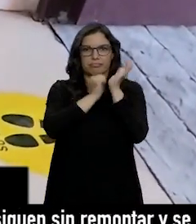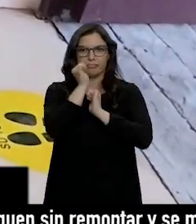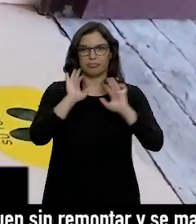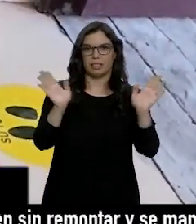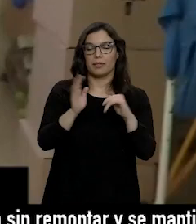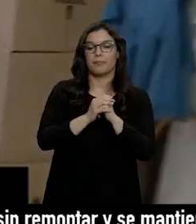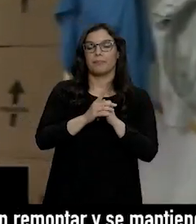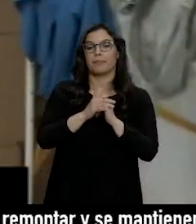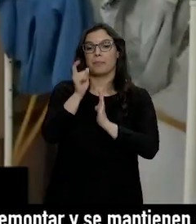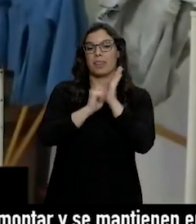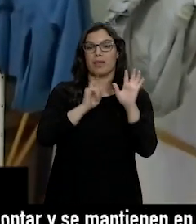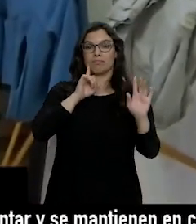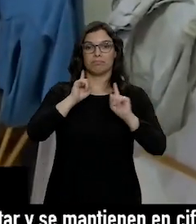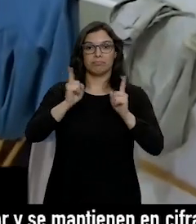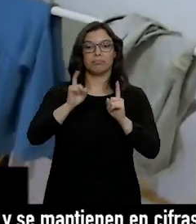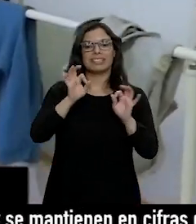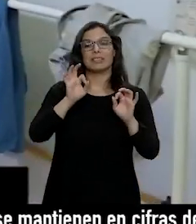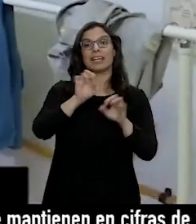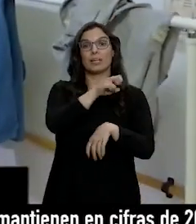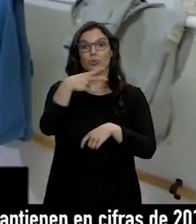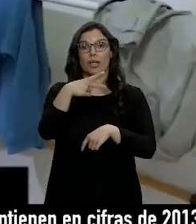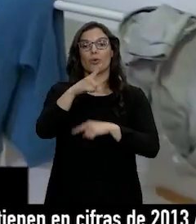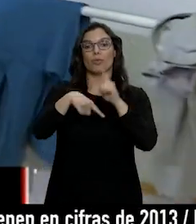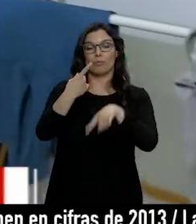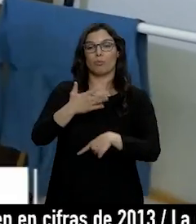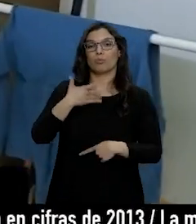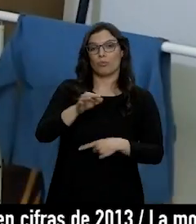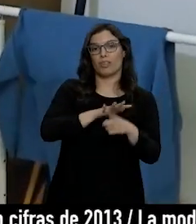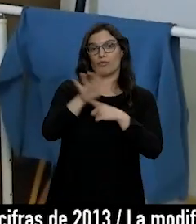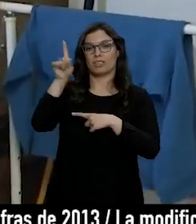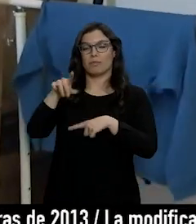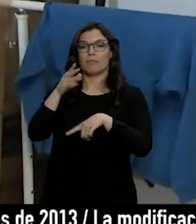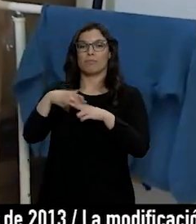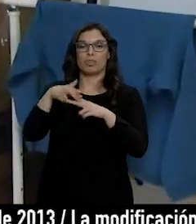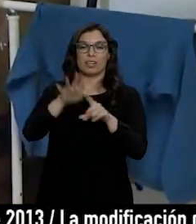unas elecciones cuyos resultados pueden contagiar la política nacional.